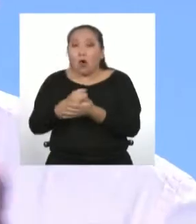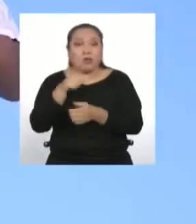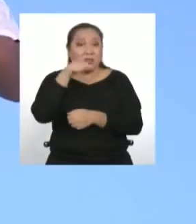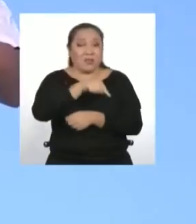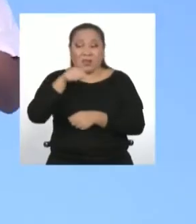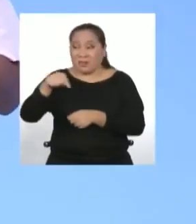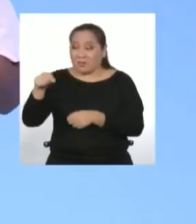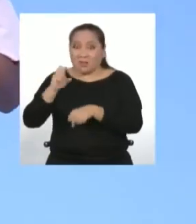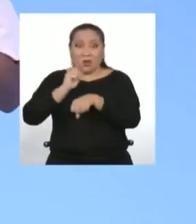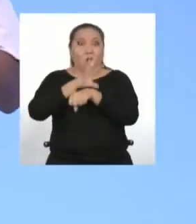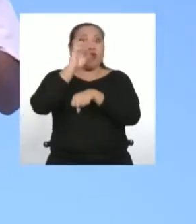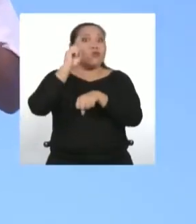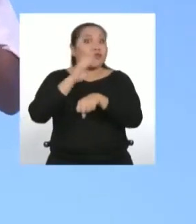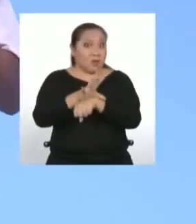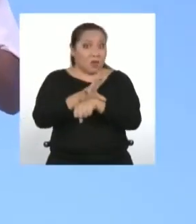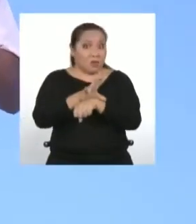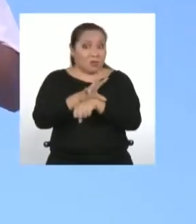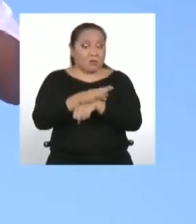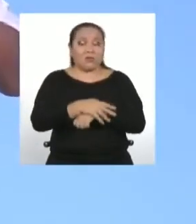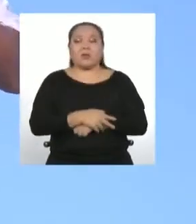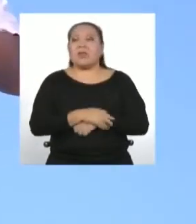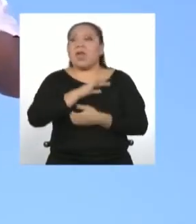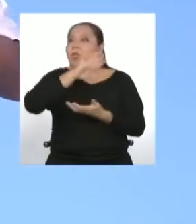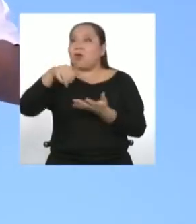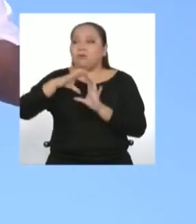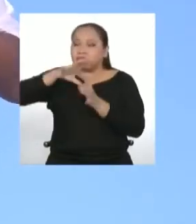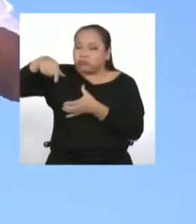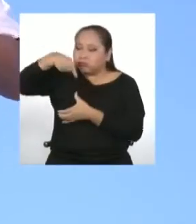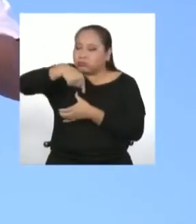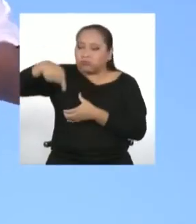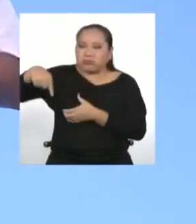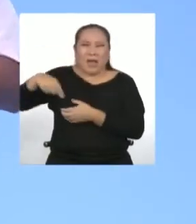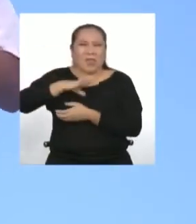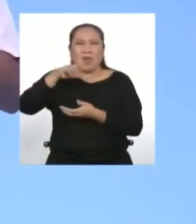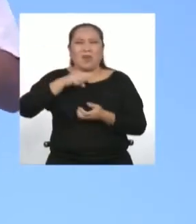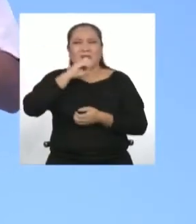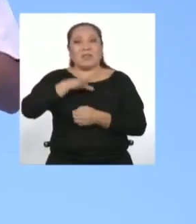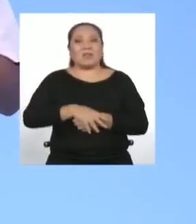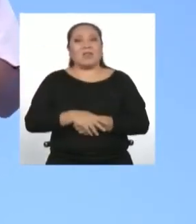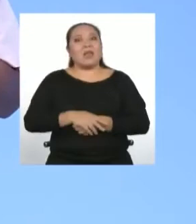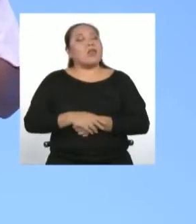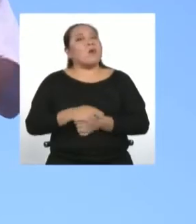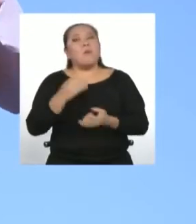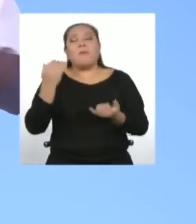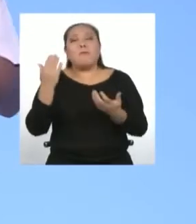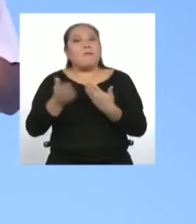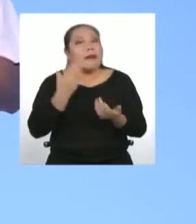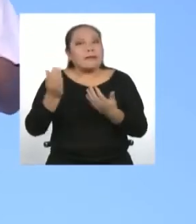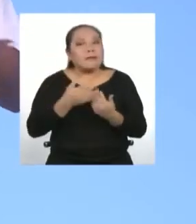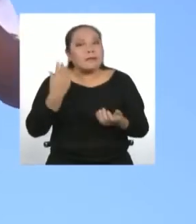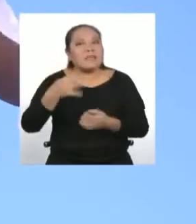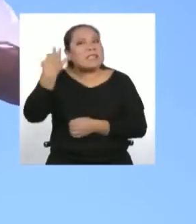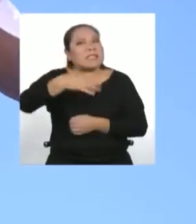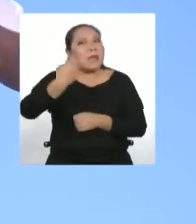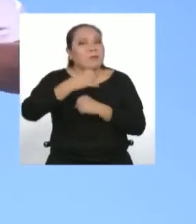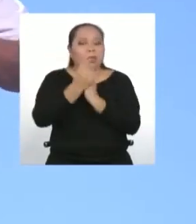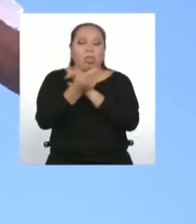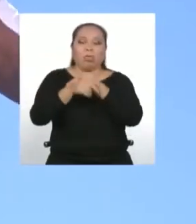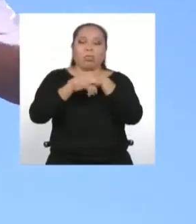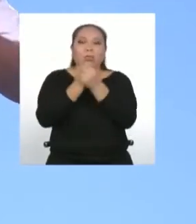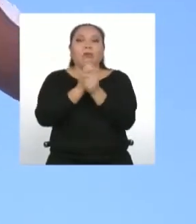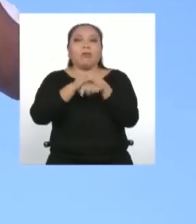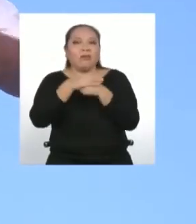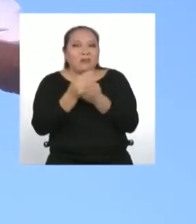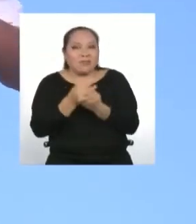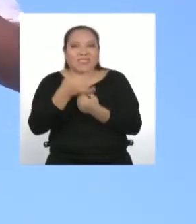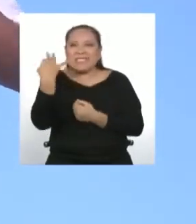sanitarias del mundo, se ha dicho también que la más efectiva y económica es la última. Sí, lavarnos las manos